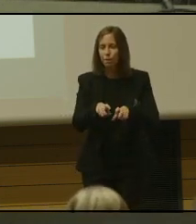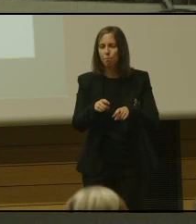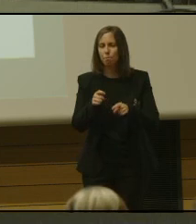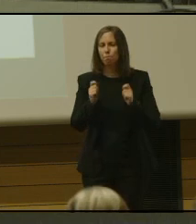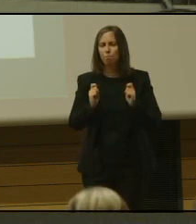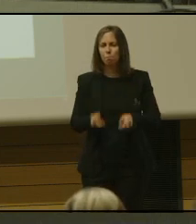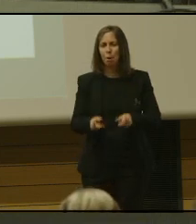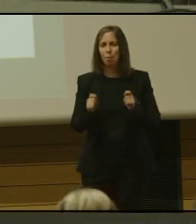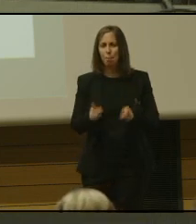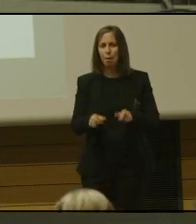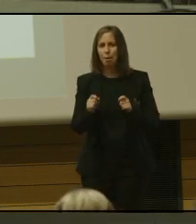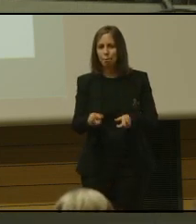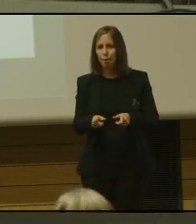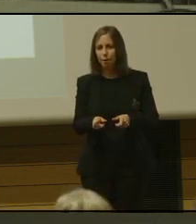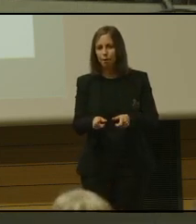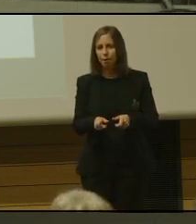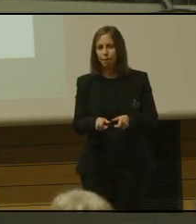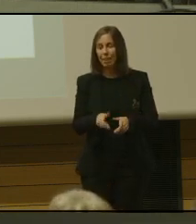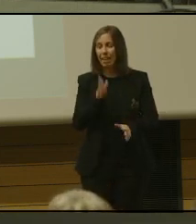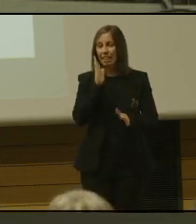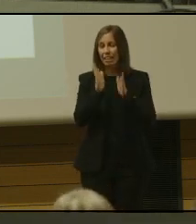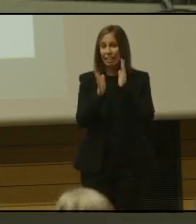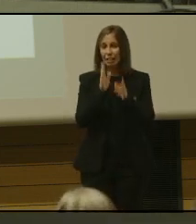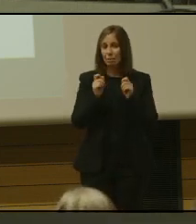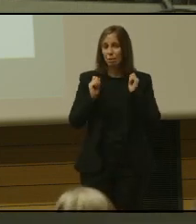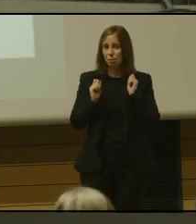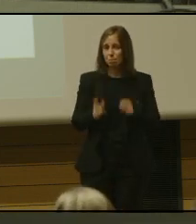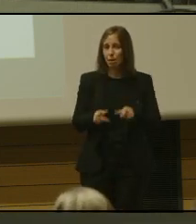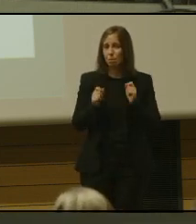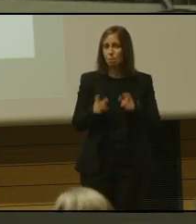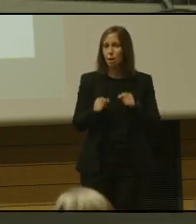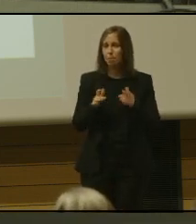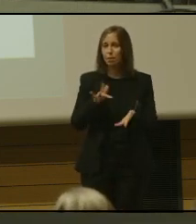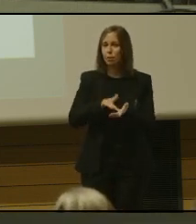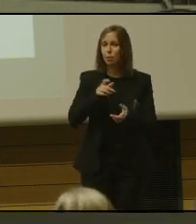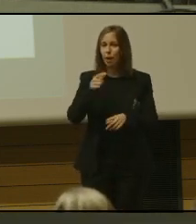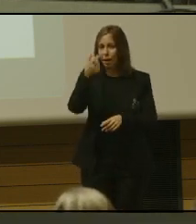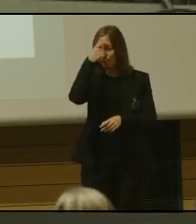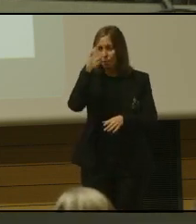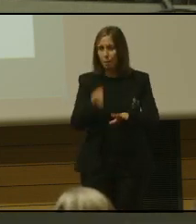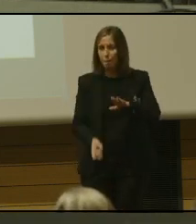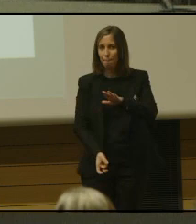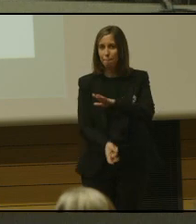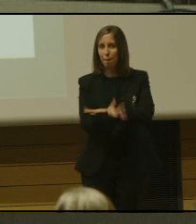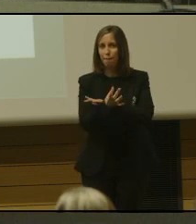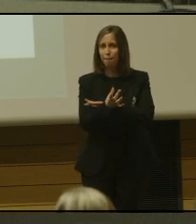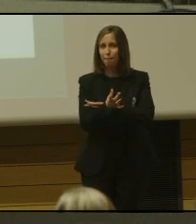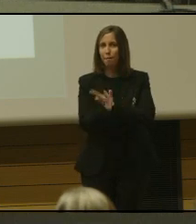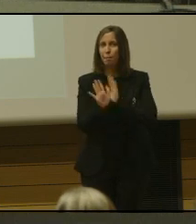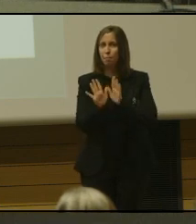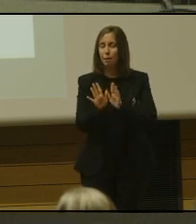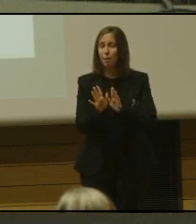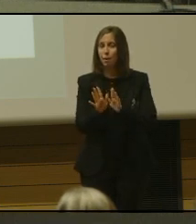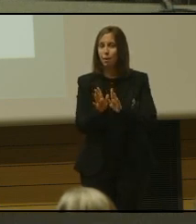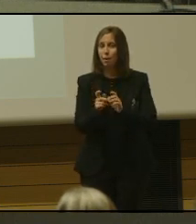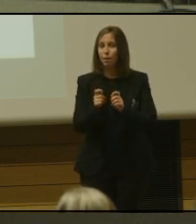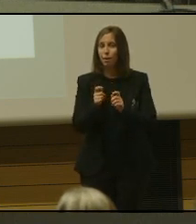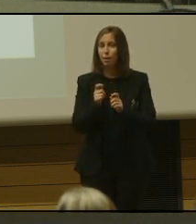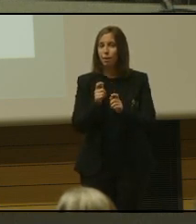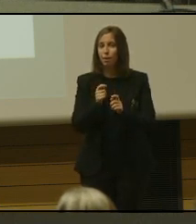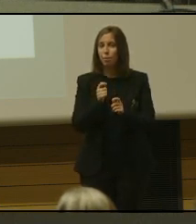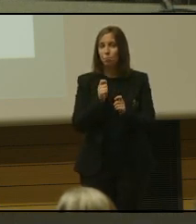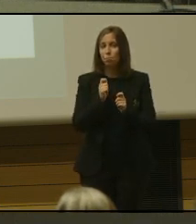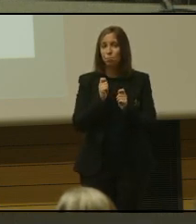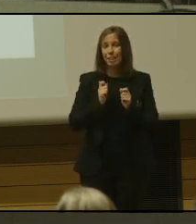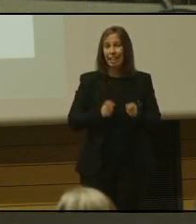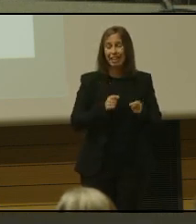gusta muchísimo más gastar dinero en tratamientos una vez que la enfermedad aparece, pero dedicamos muy poquitos recursos a